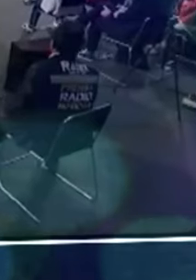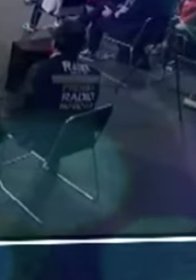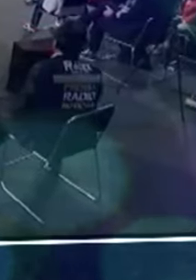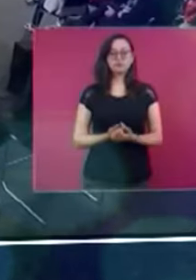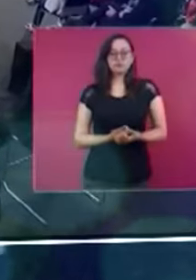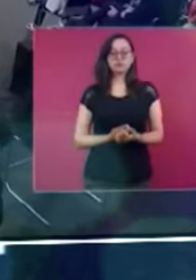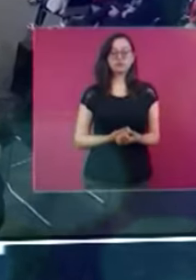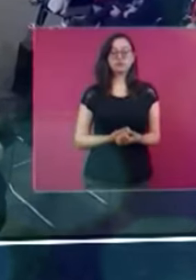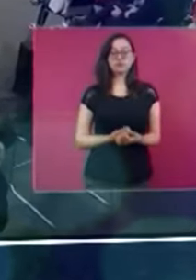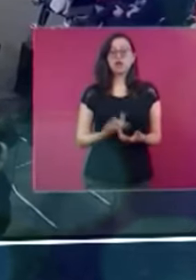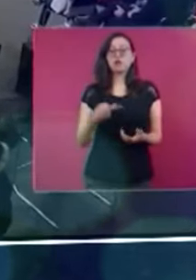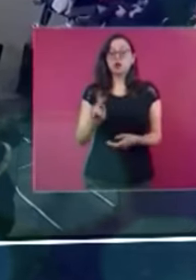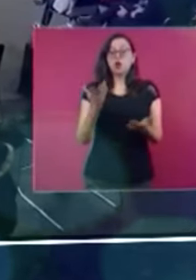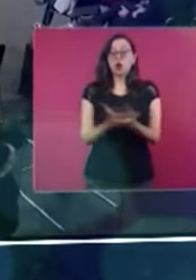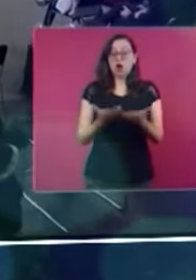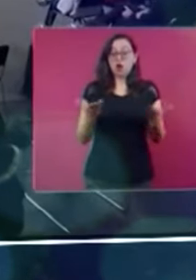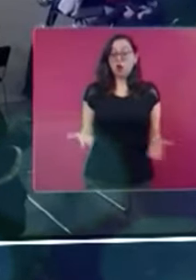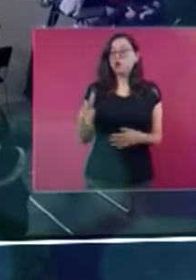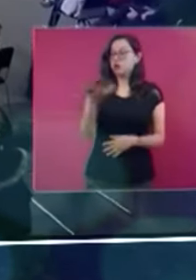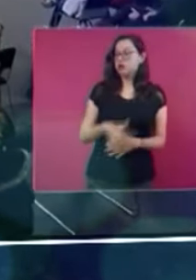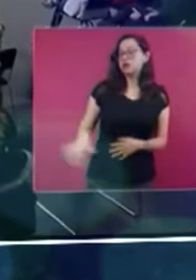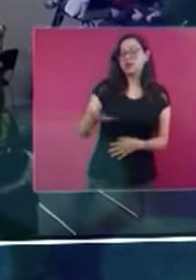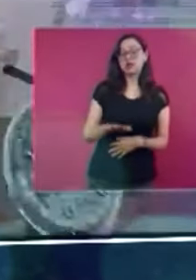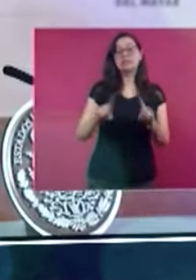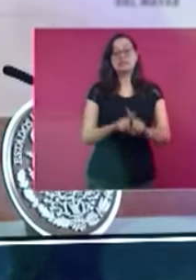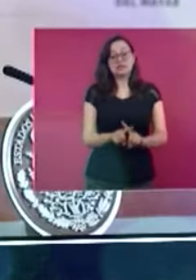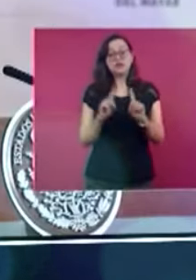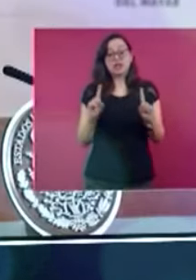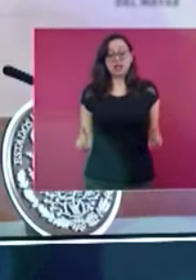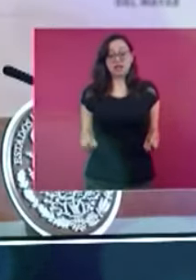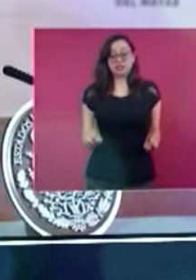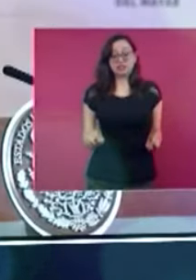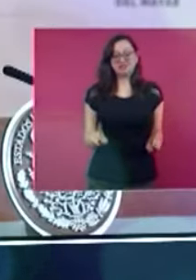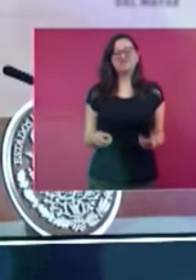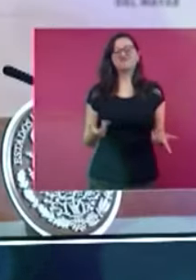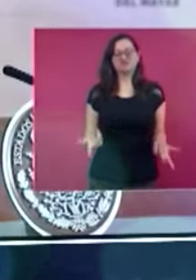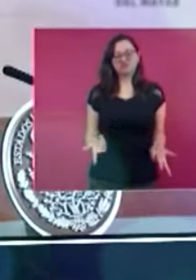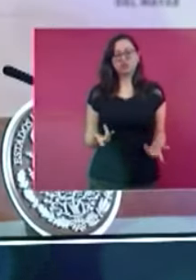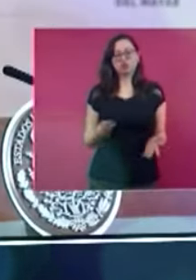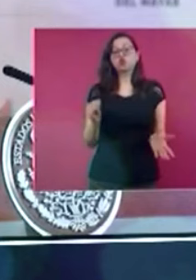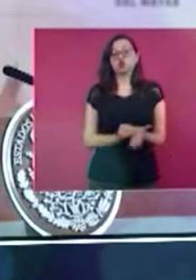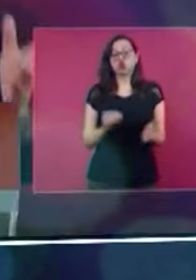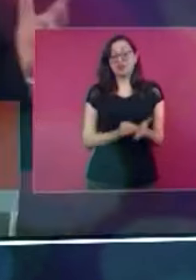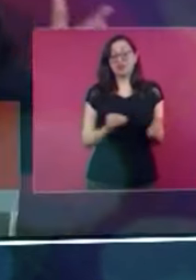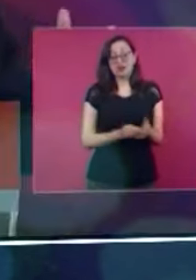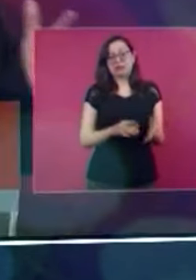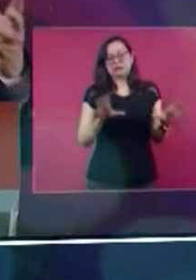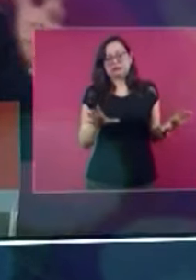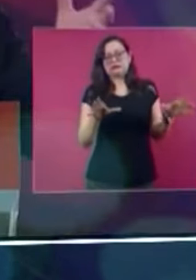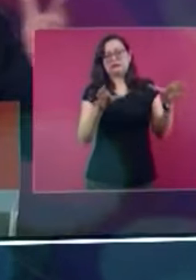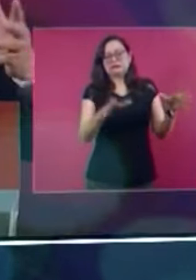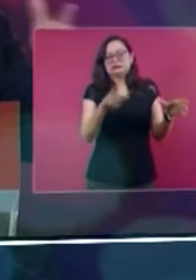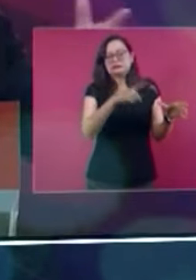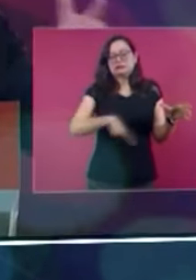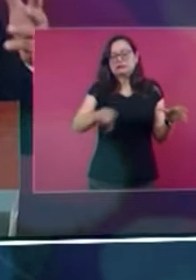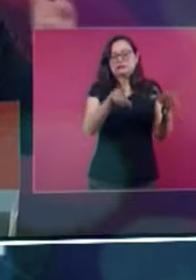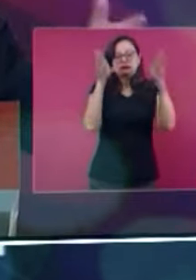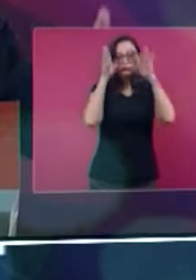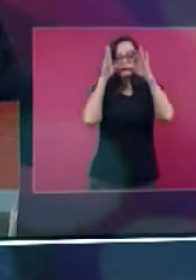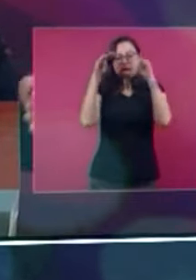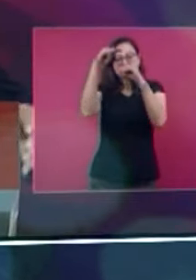diciéndole no el pleito con mi ley o sea los pleitos políticos los conservadores liberales esos pleitos los